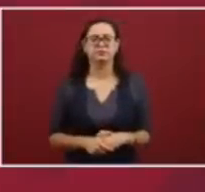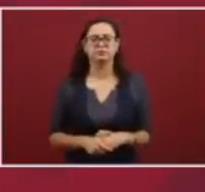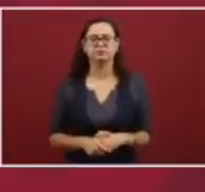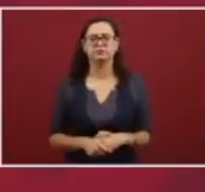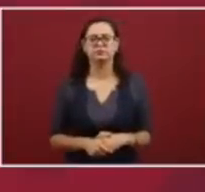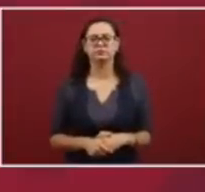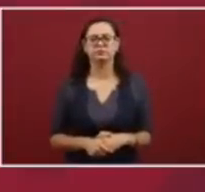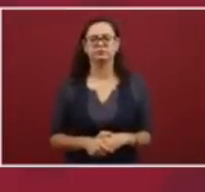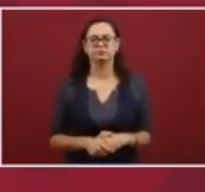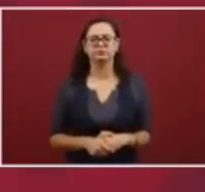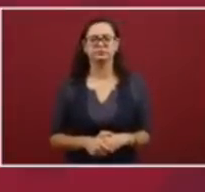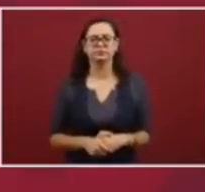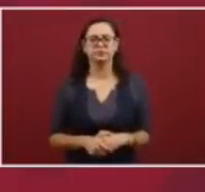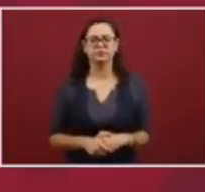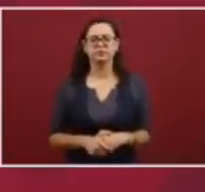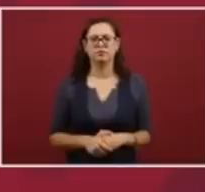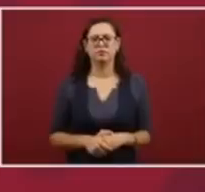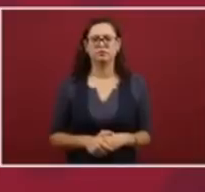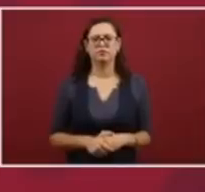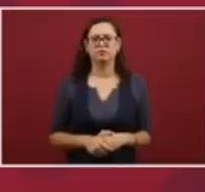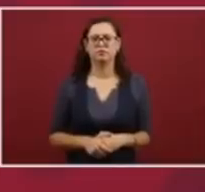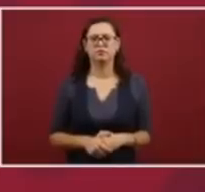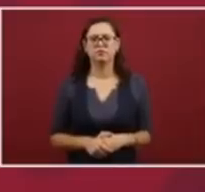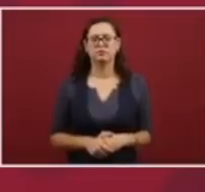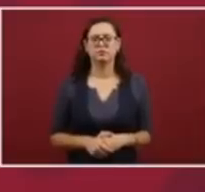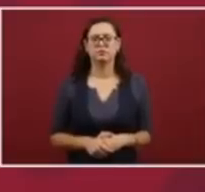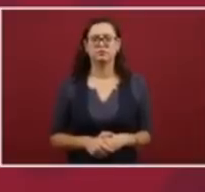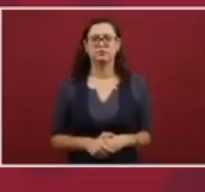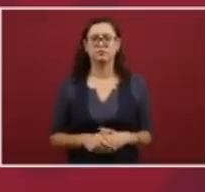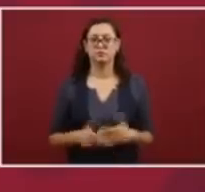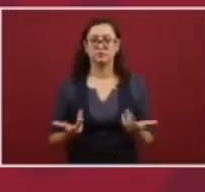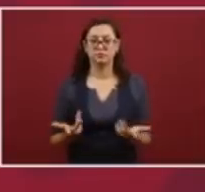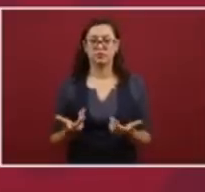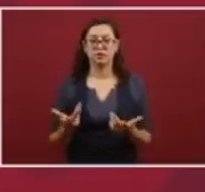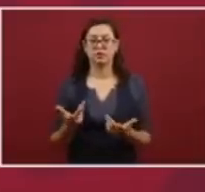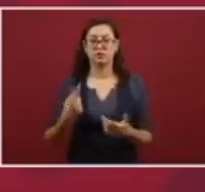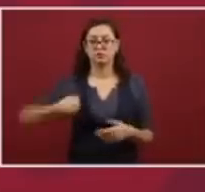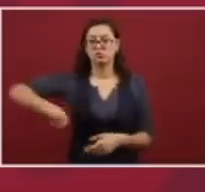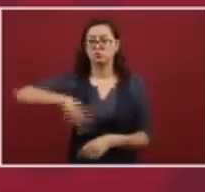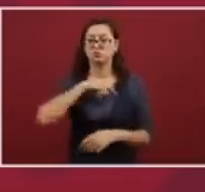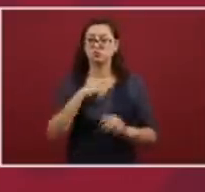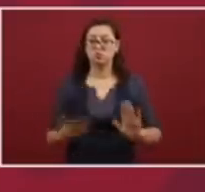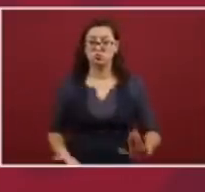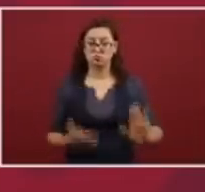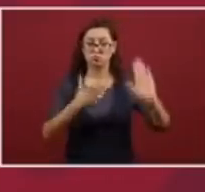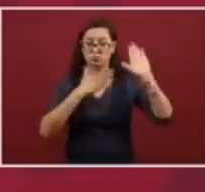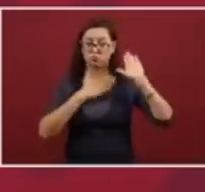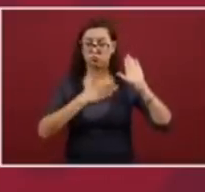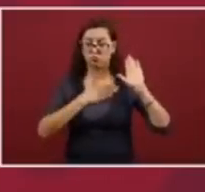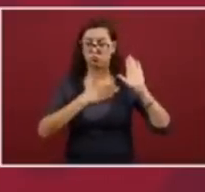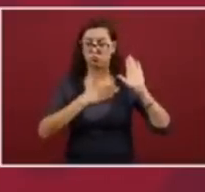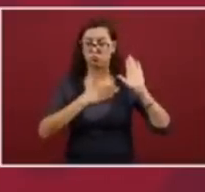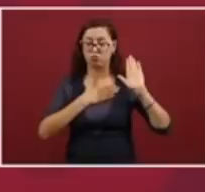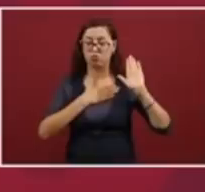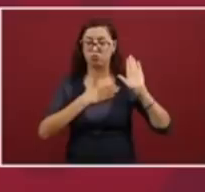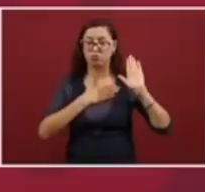y decirles que nosotros estamos cumpliendo con el compromiso de que no